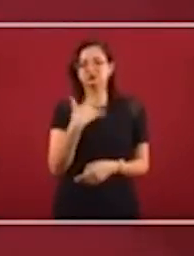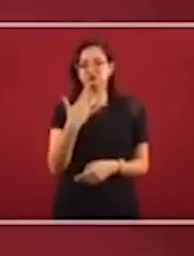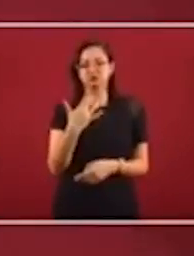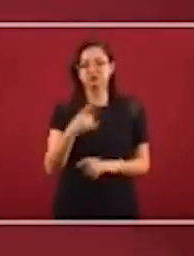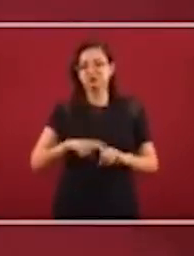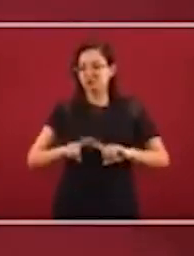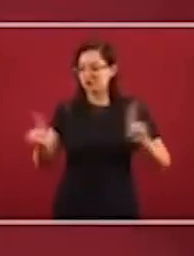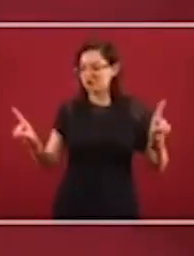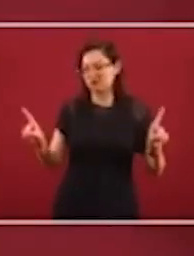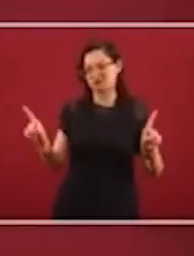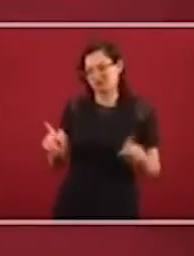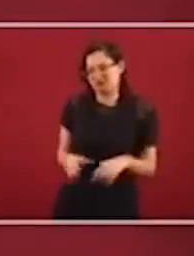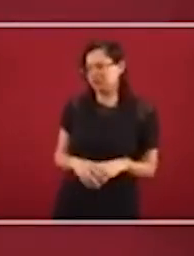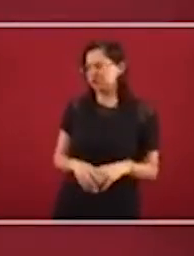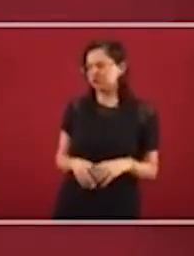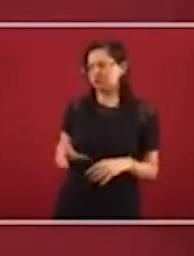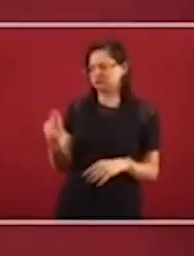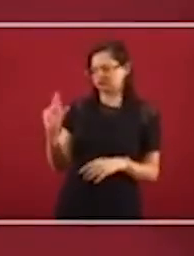contrario,